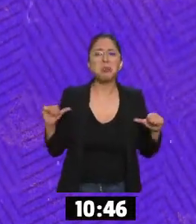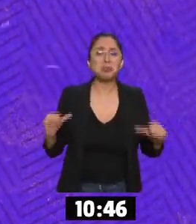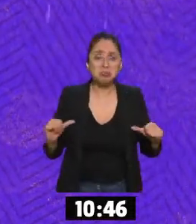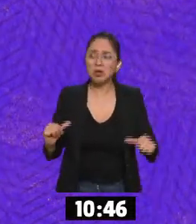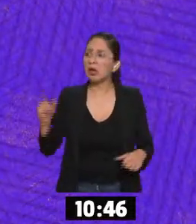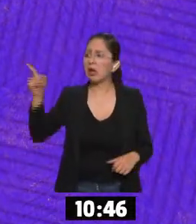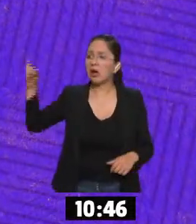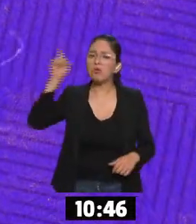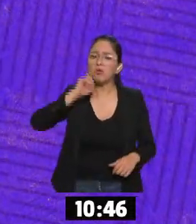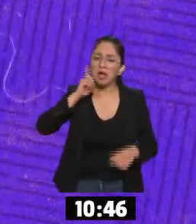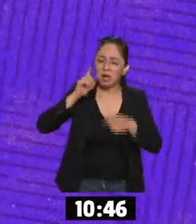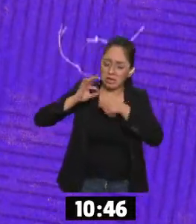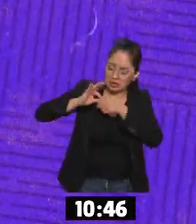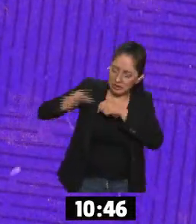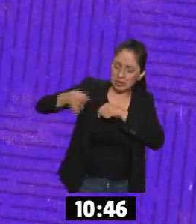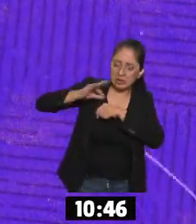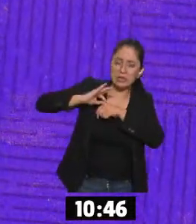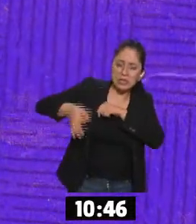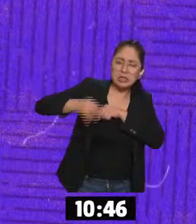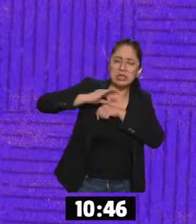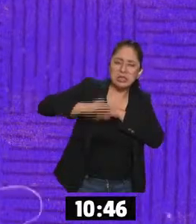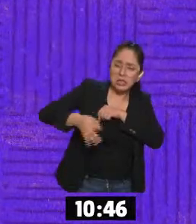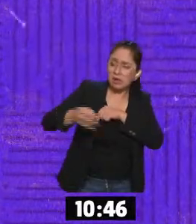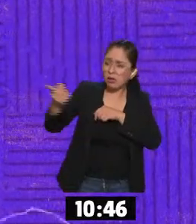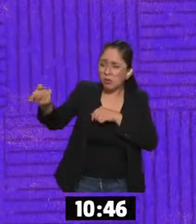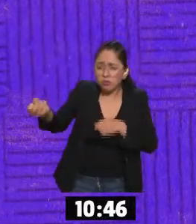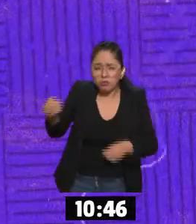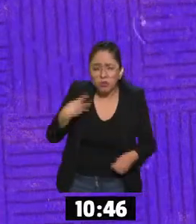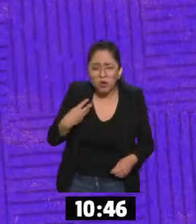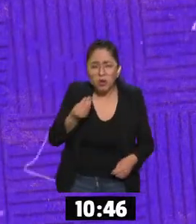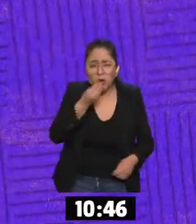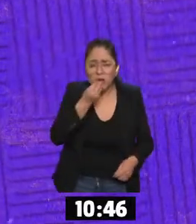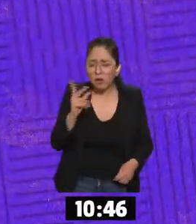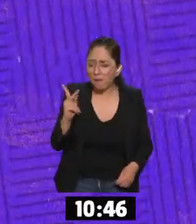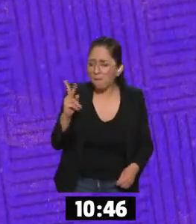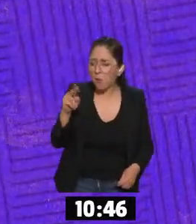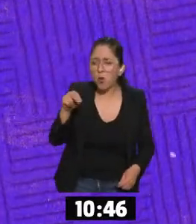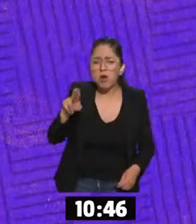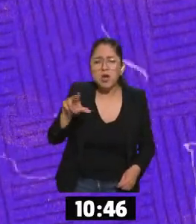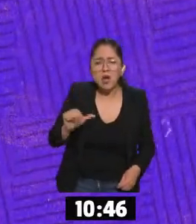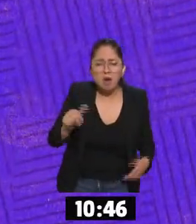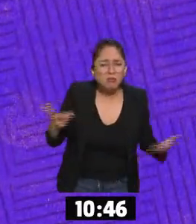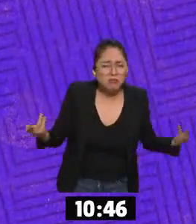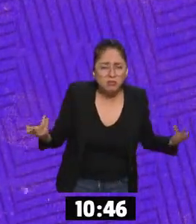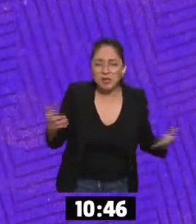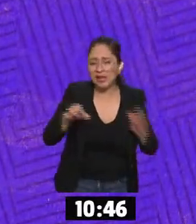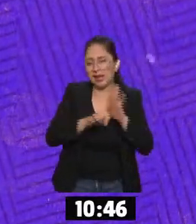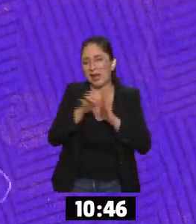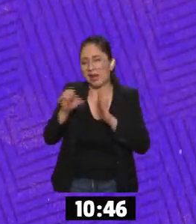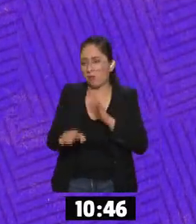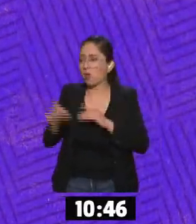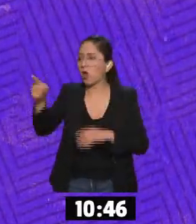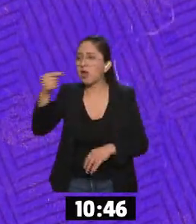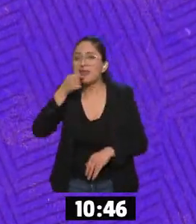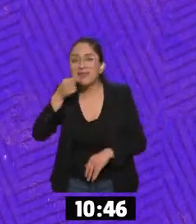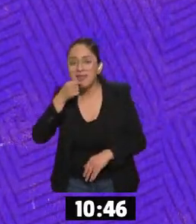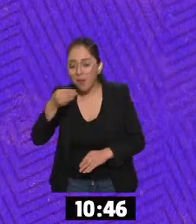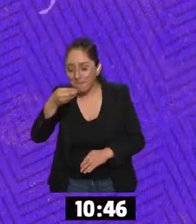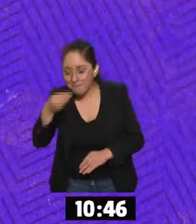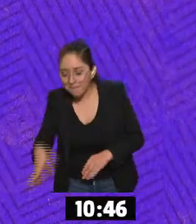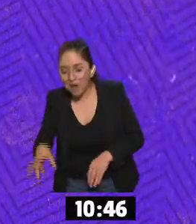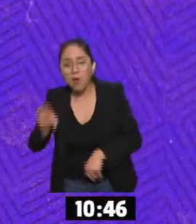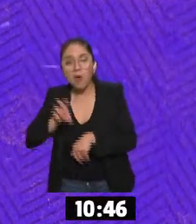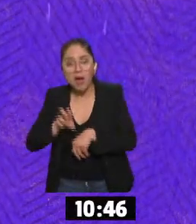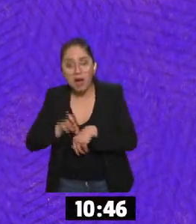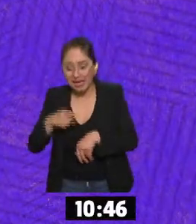quitándome que las garrapatas y para comprarme pura purina. Luego el niño pues tira el huevito y yo me lo como. A veces,